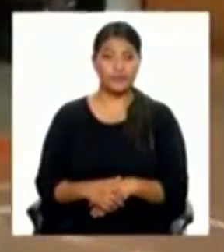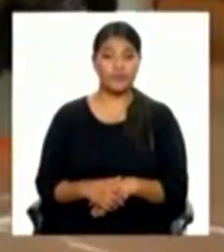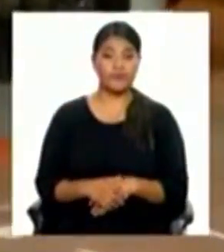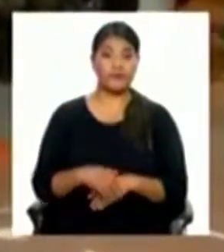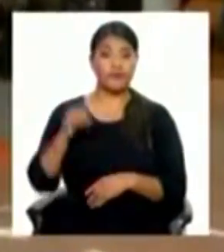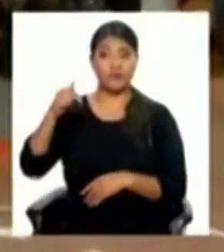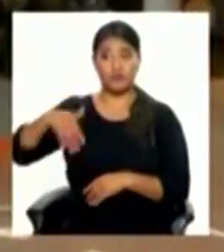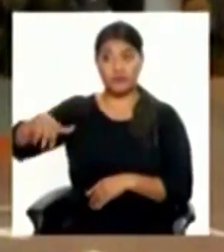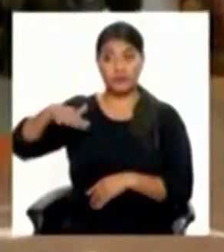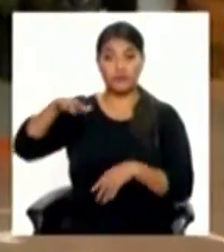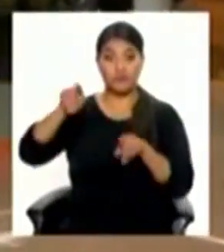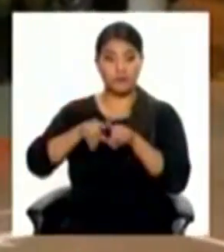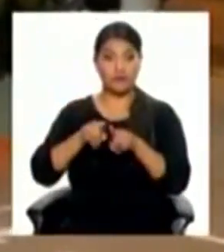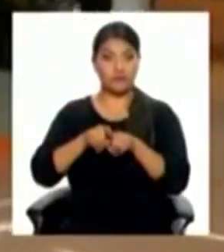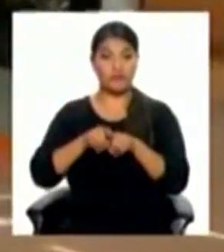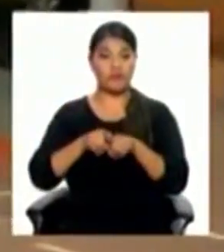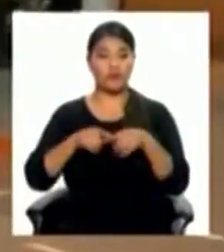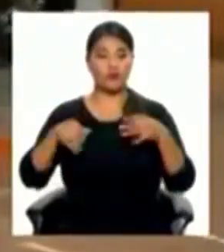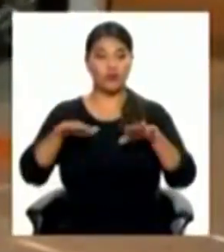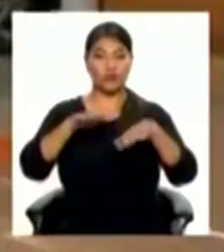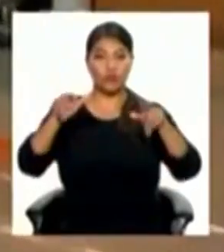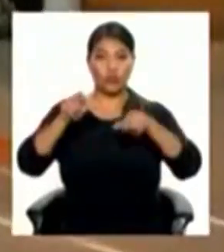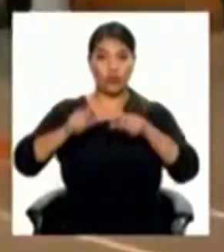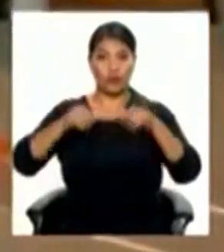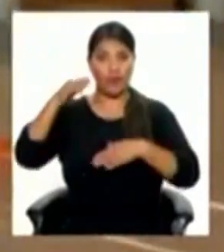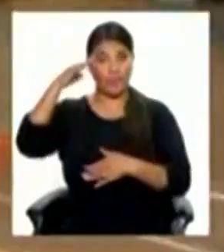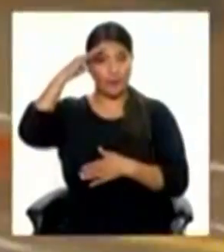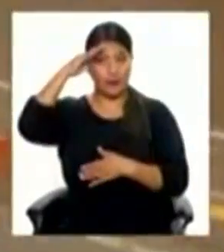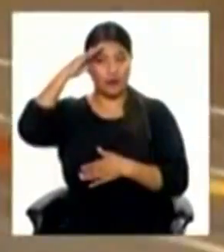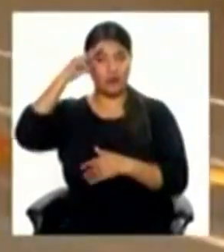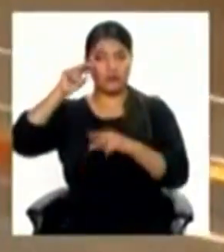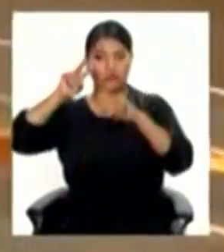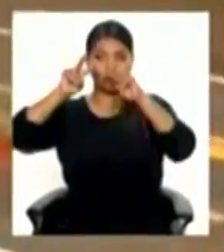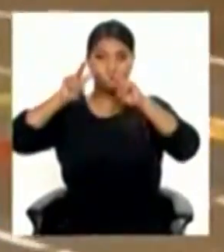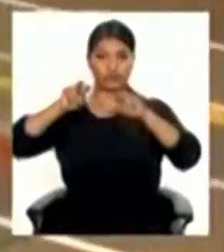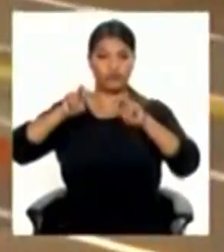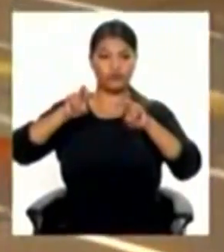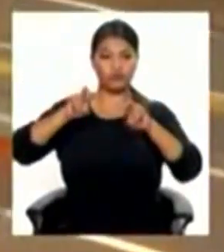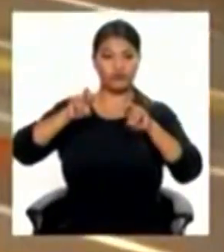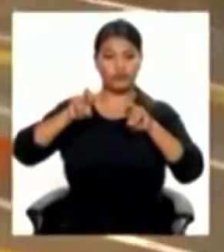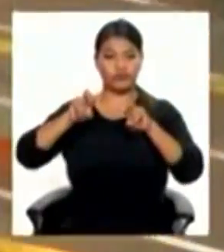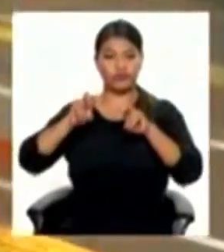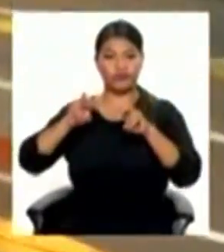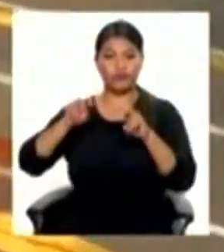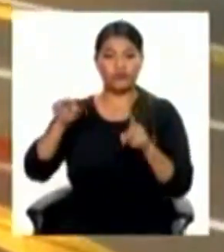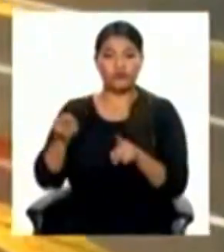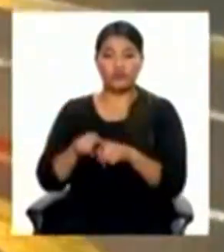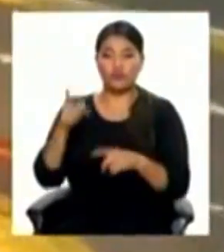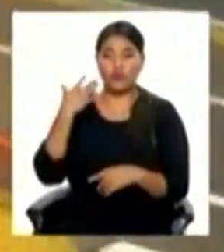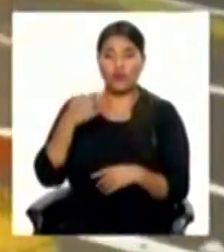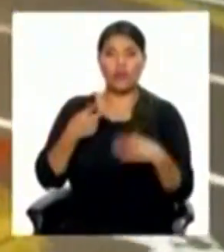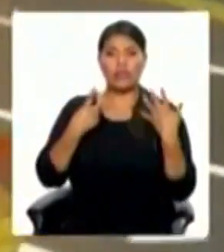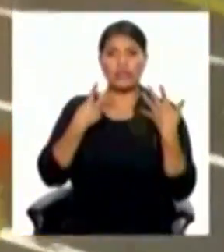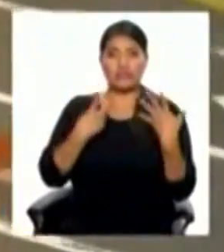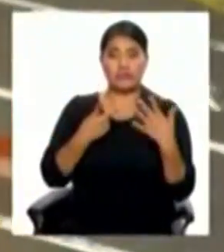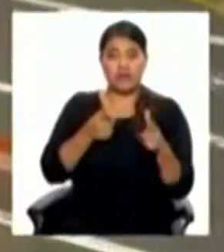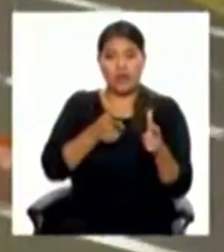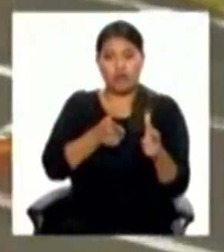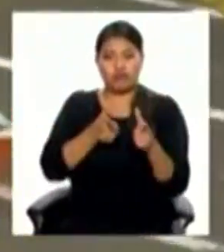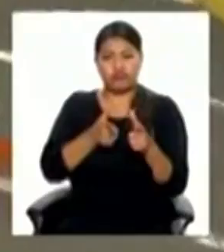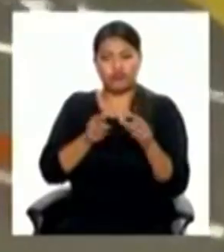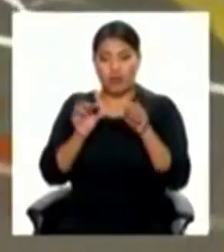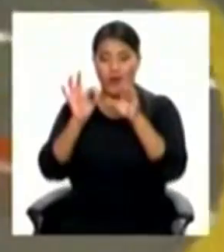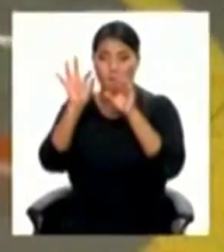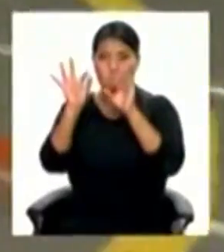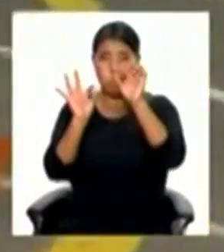la escena del crimen los peritos de criminalística han encontrado al menos 7 casquillos de bala. Vamos